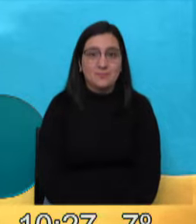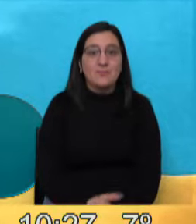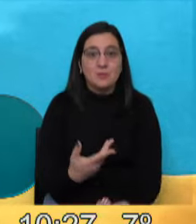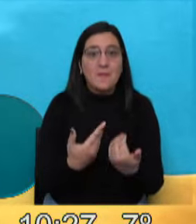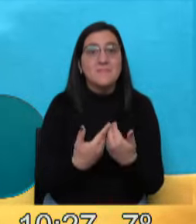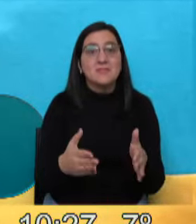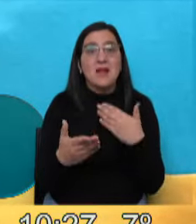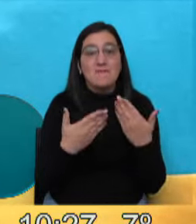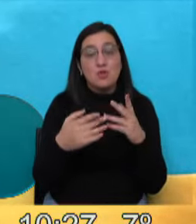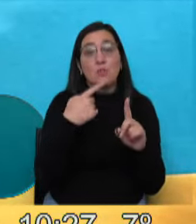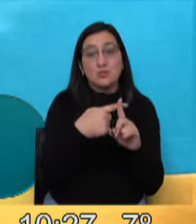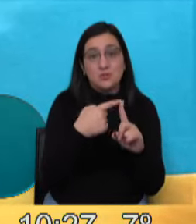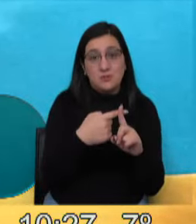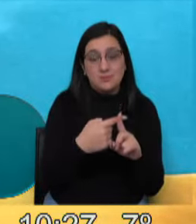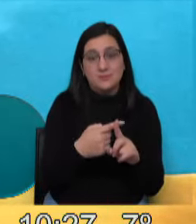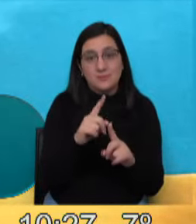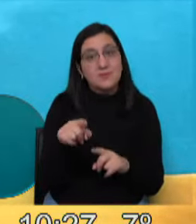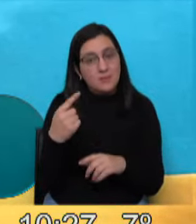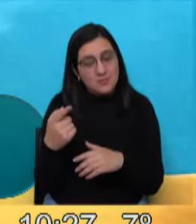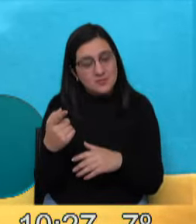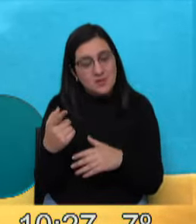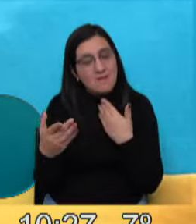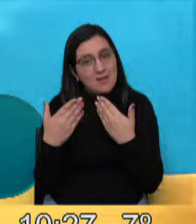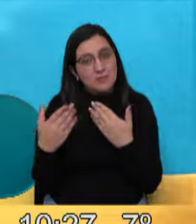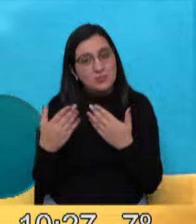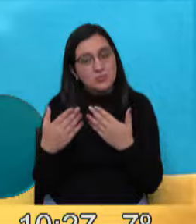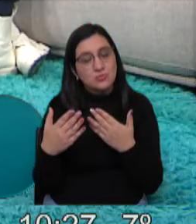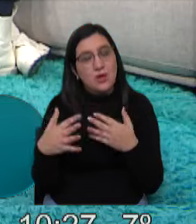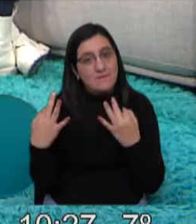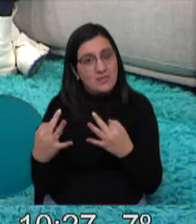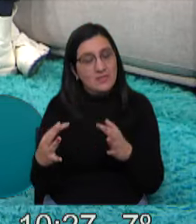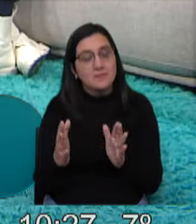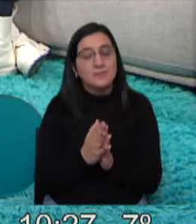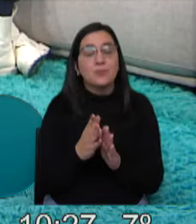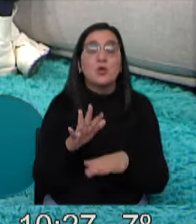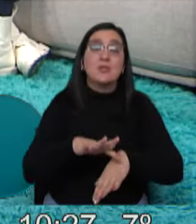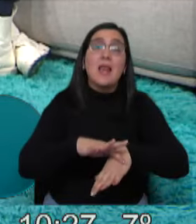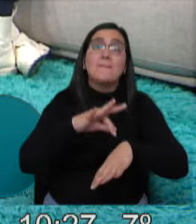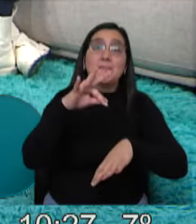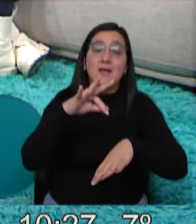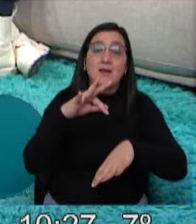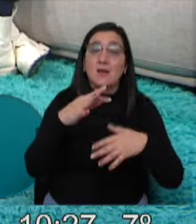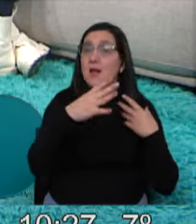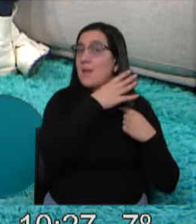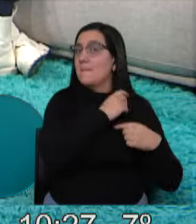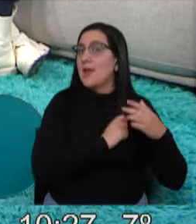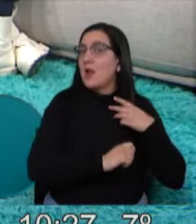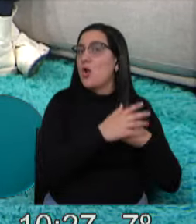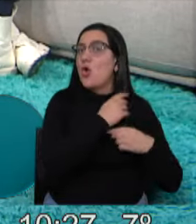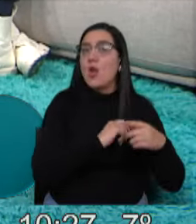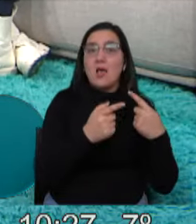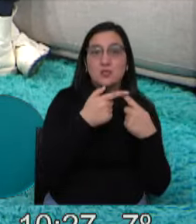empezar hablando lo positivo. Sí. Para después cerrar con lo que realmente es. Dale. Bueno, está en la piel, está en el pelo, en las uñas...